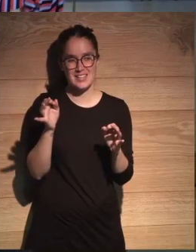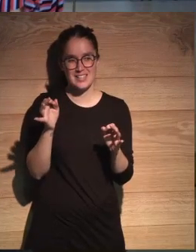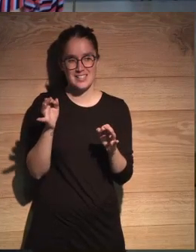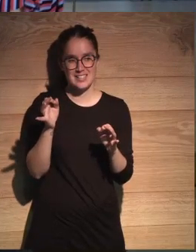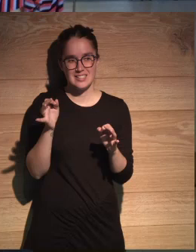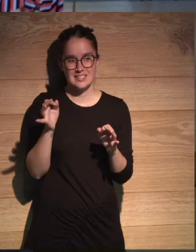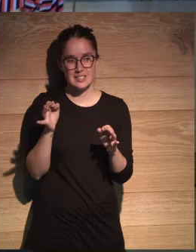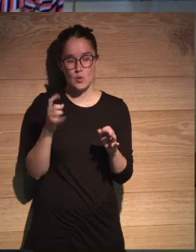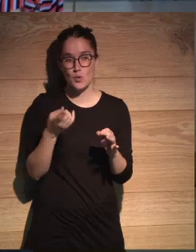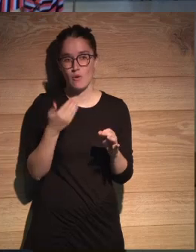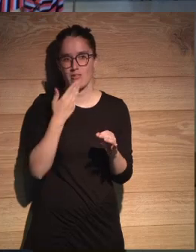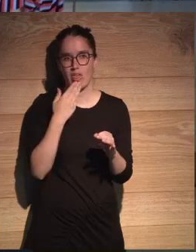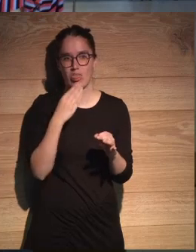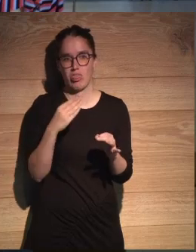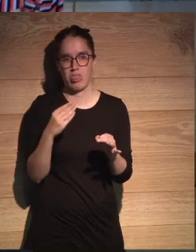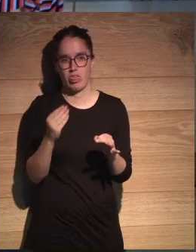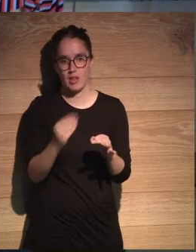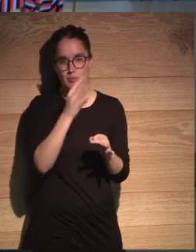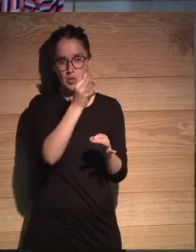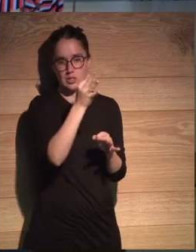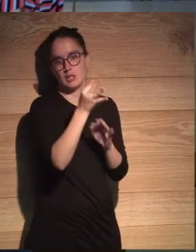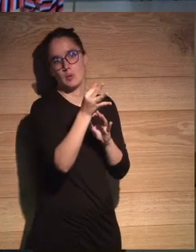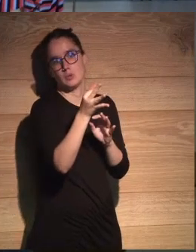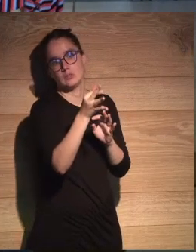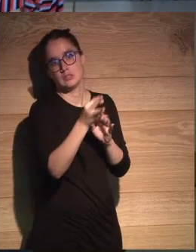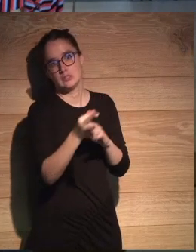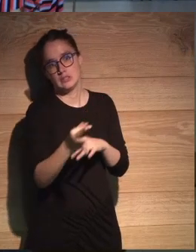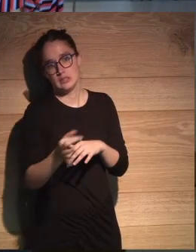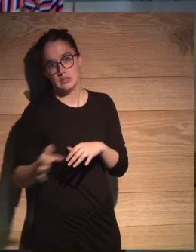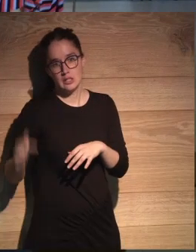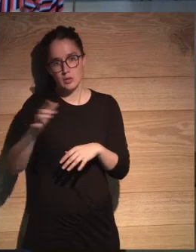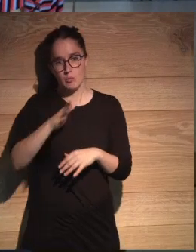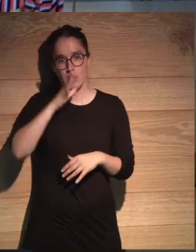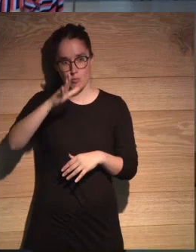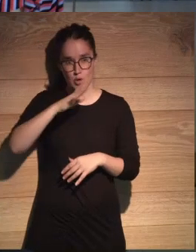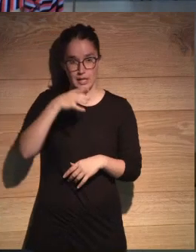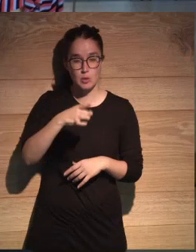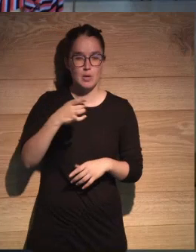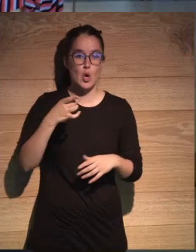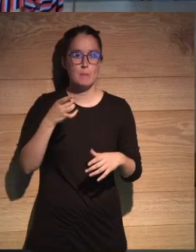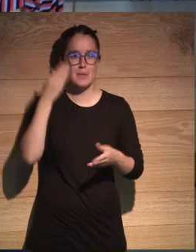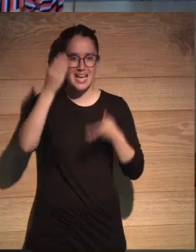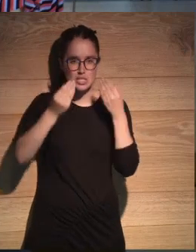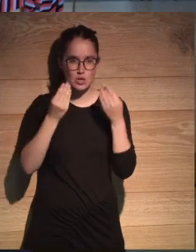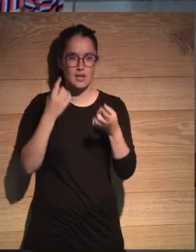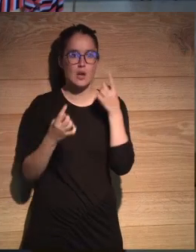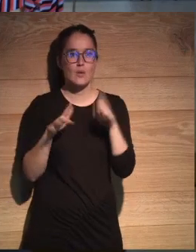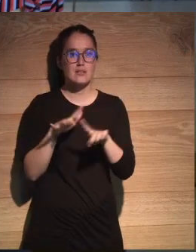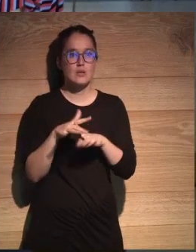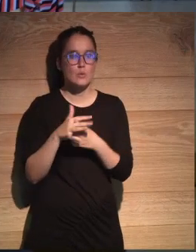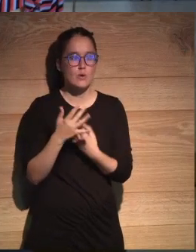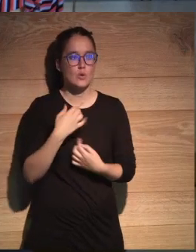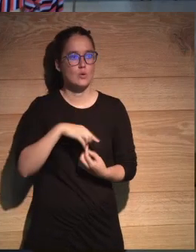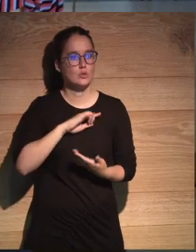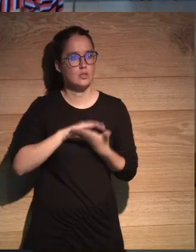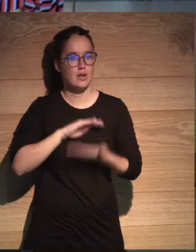de que uno cuando se hace mayor se hace menos optimista, pues a lo mejor por eso. Pero a pesar de todo, sí creo que en algunos casos estamos